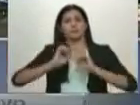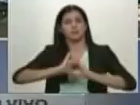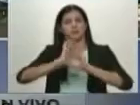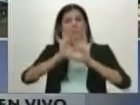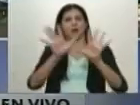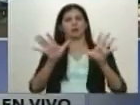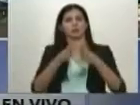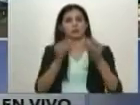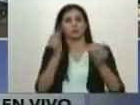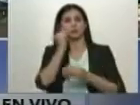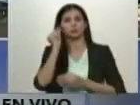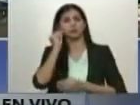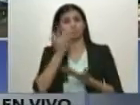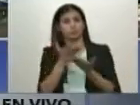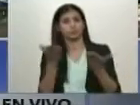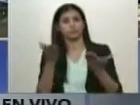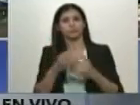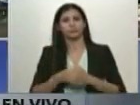todos y todas.